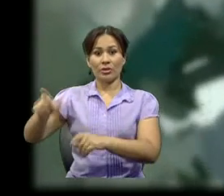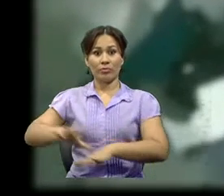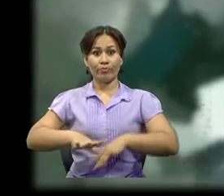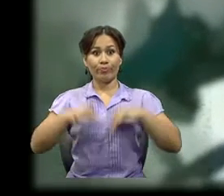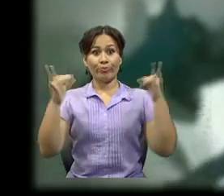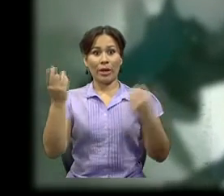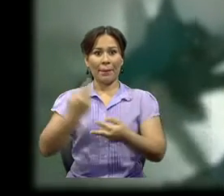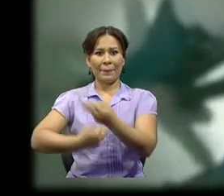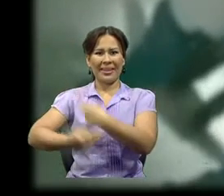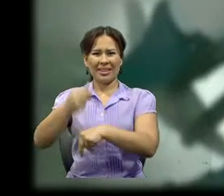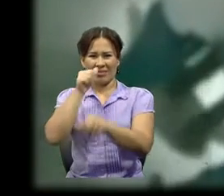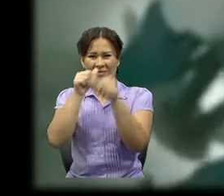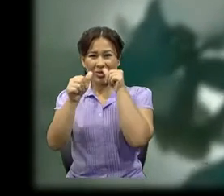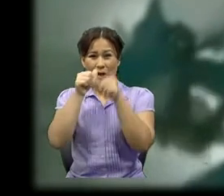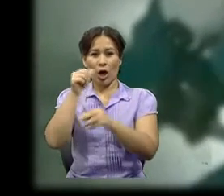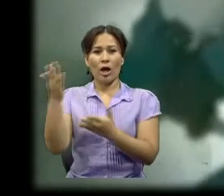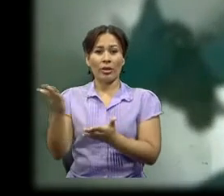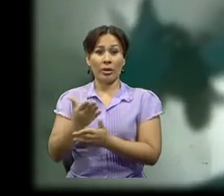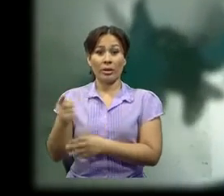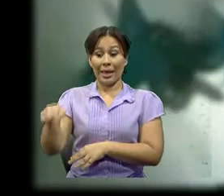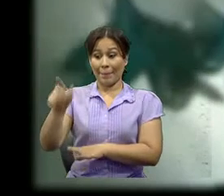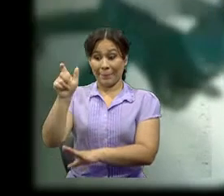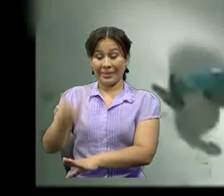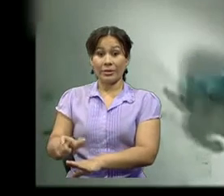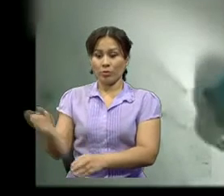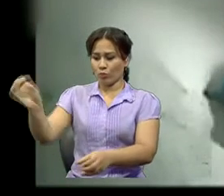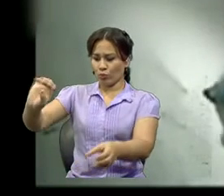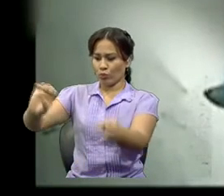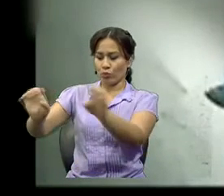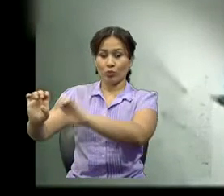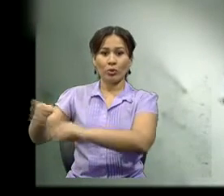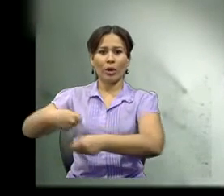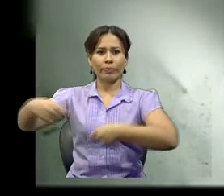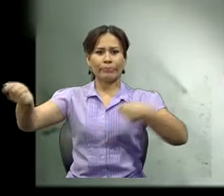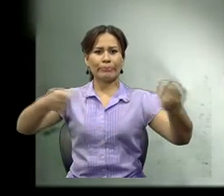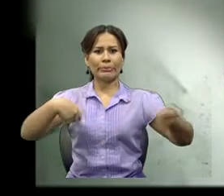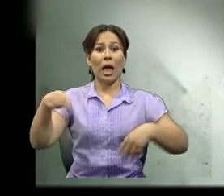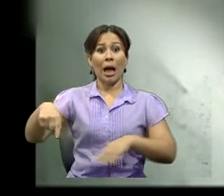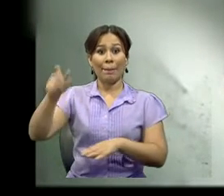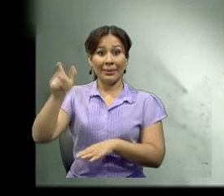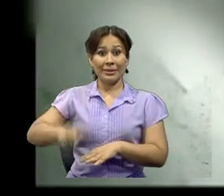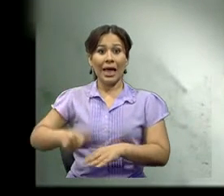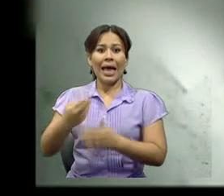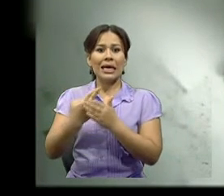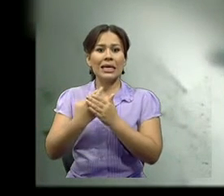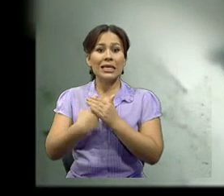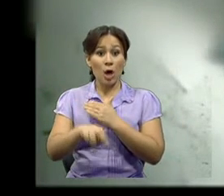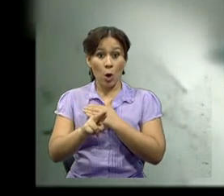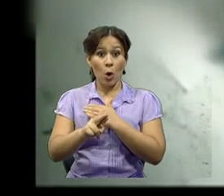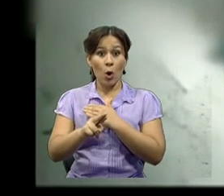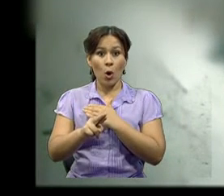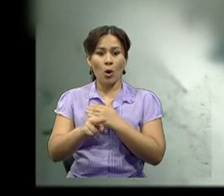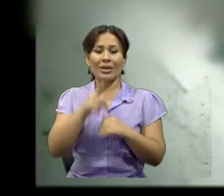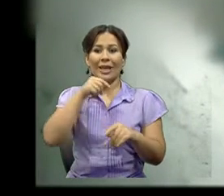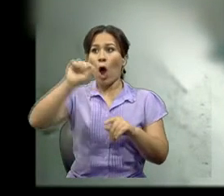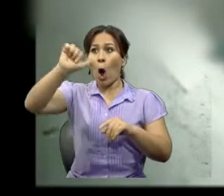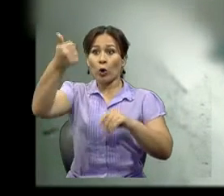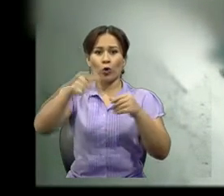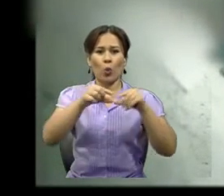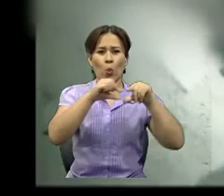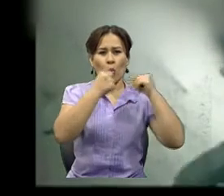El video de casi 40 segundos tras su edición permite observar cómo aparentemente uno de los acompañantes de